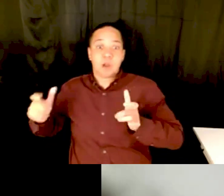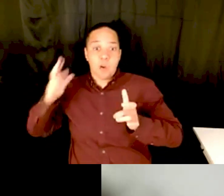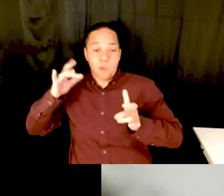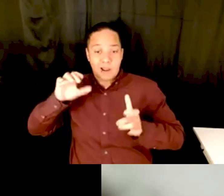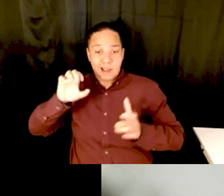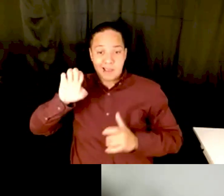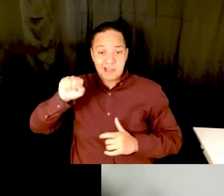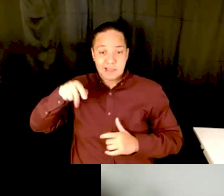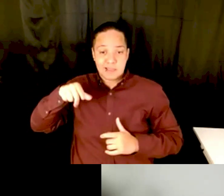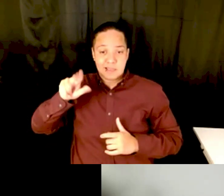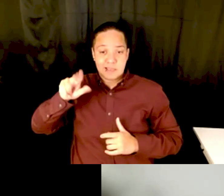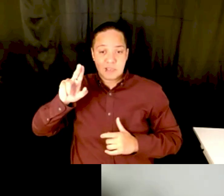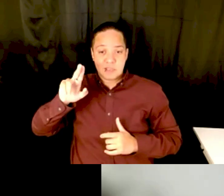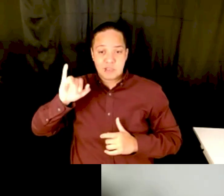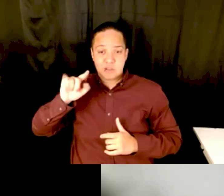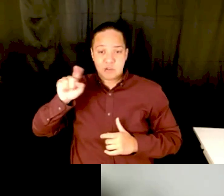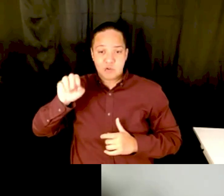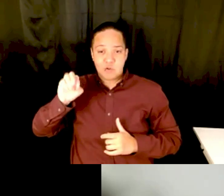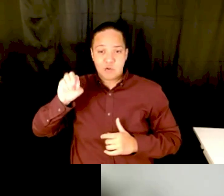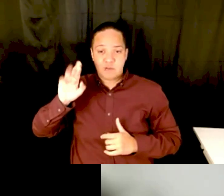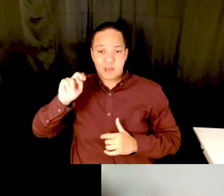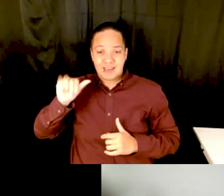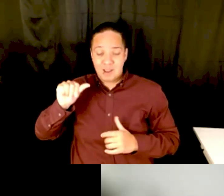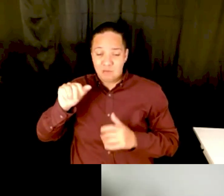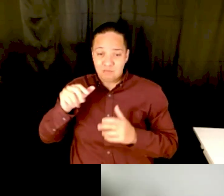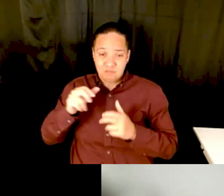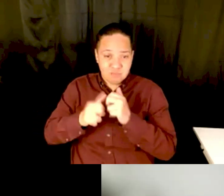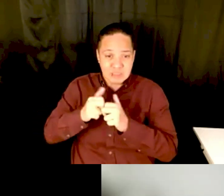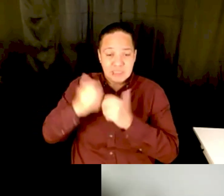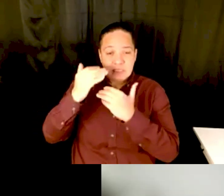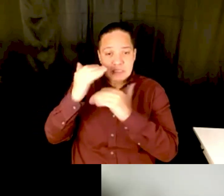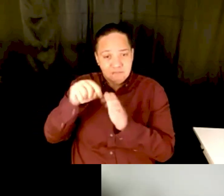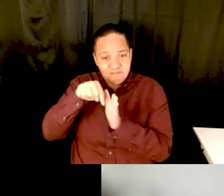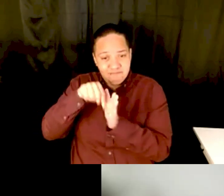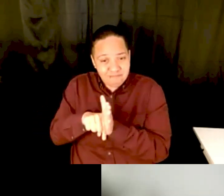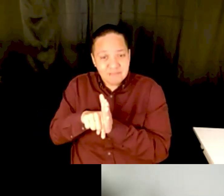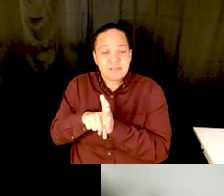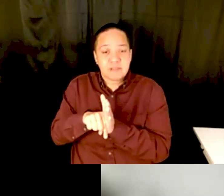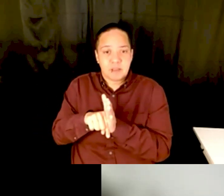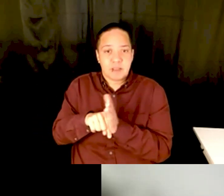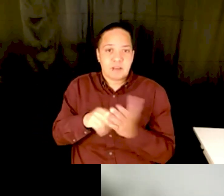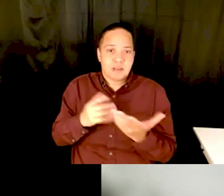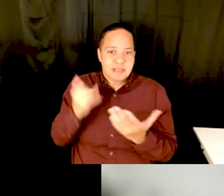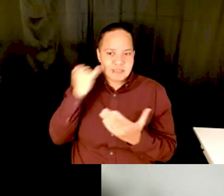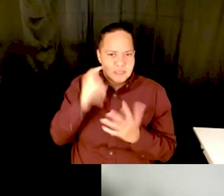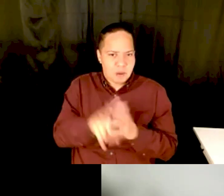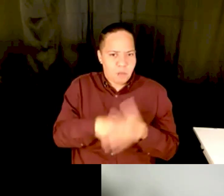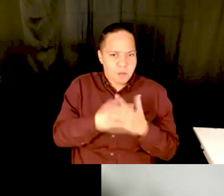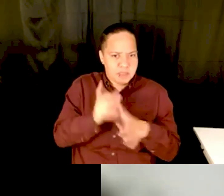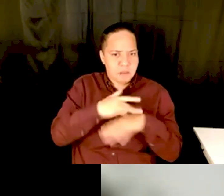enfermedad crónica, limitante, y que tiene buena respuesta a tratamiento si se empieza